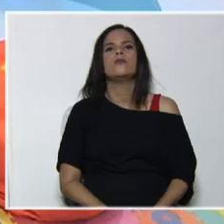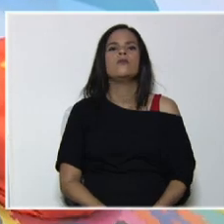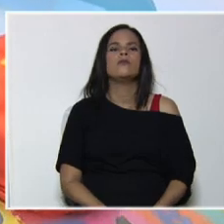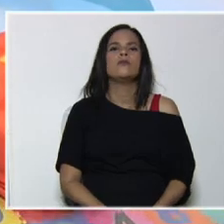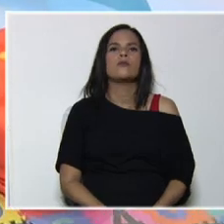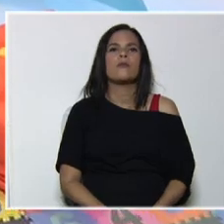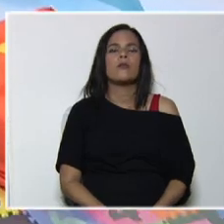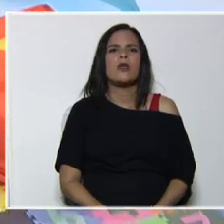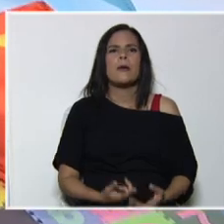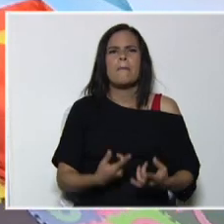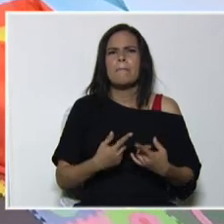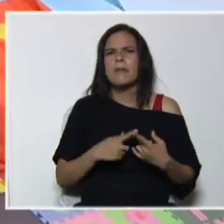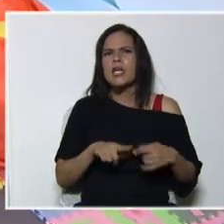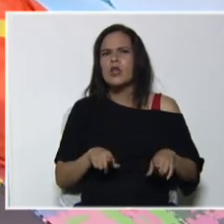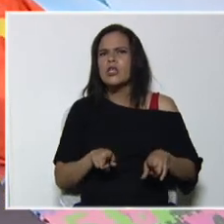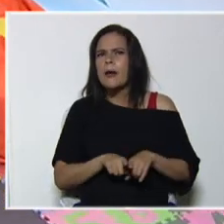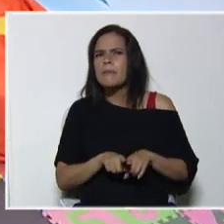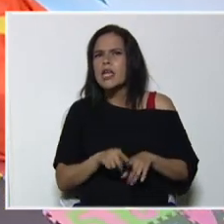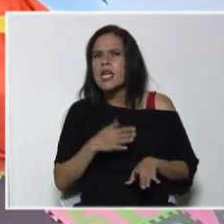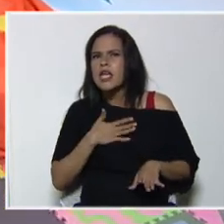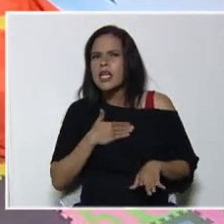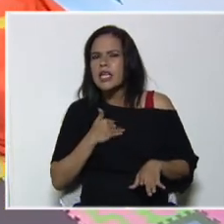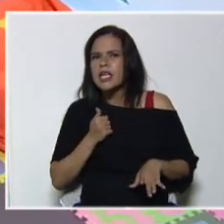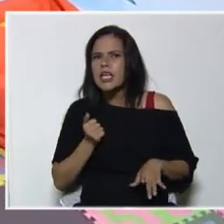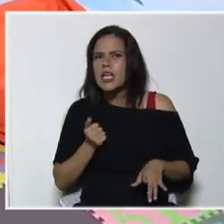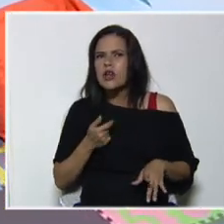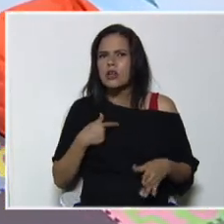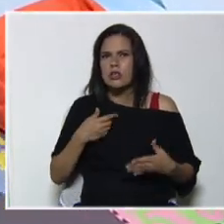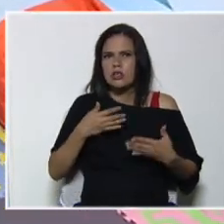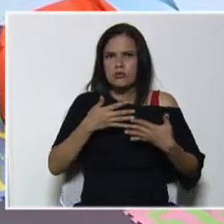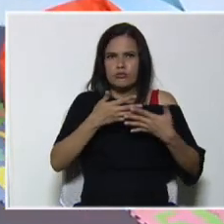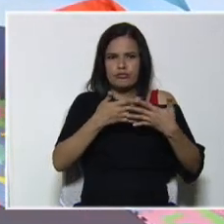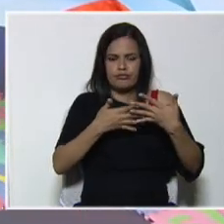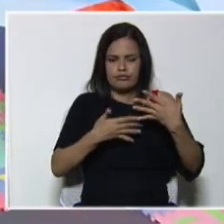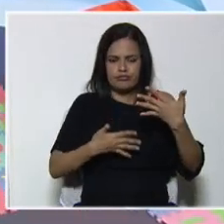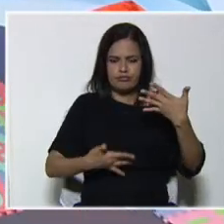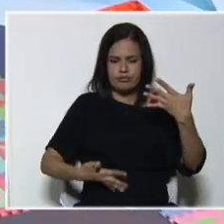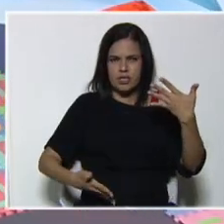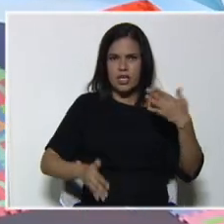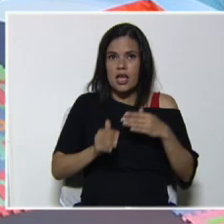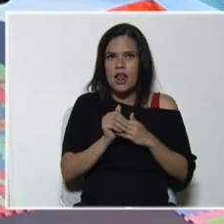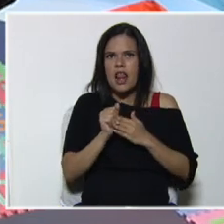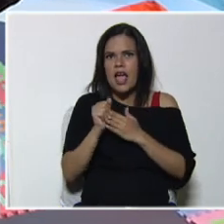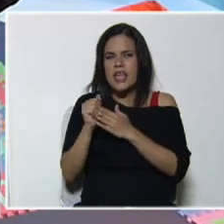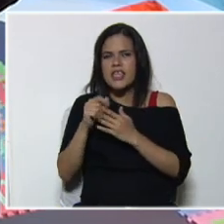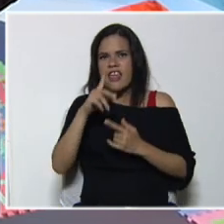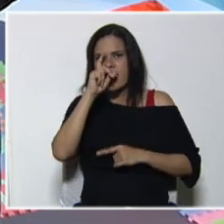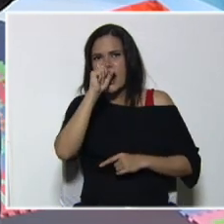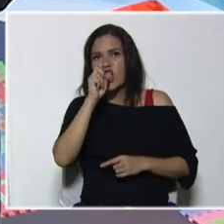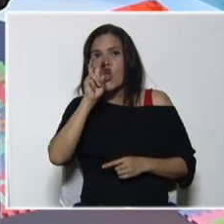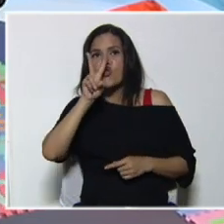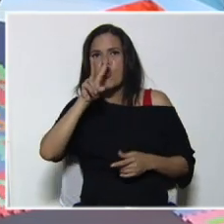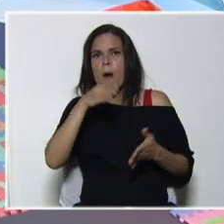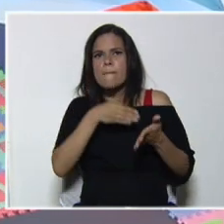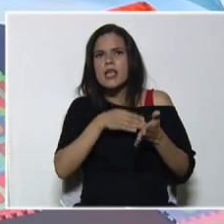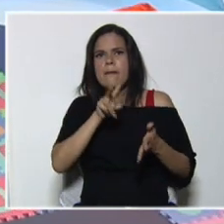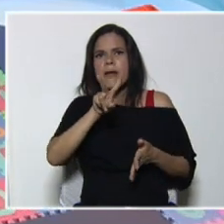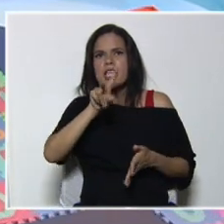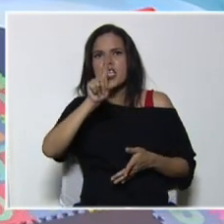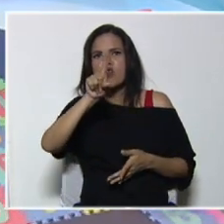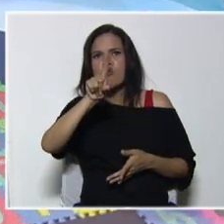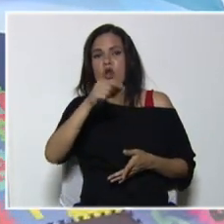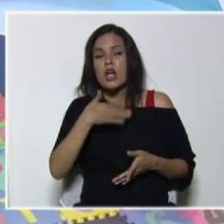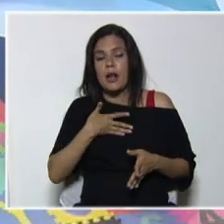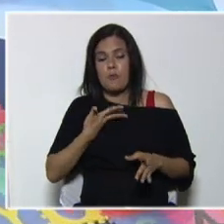me.gov.be. Pero más allá de eso, quiero que ustedes descarguen desde ya la guía pedagógica del año 2021, que la pueden conseguir en